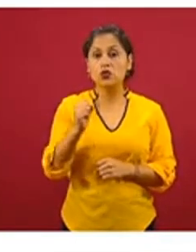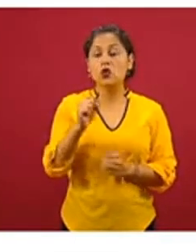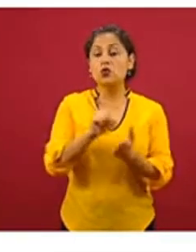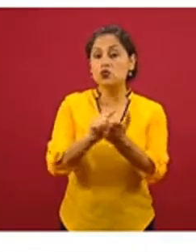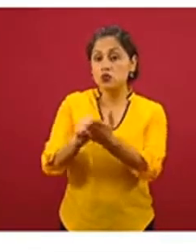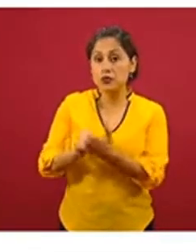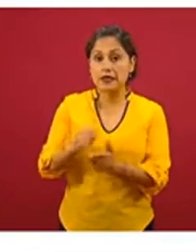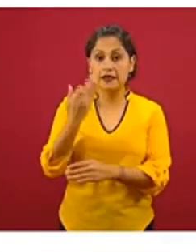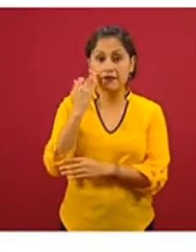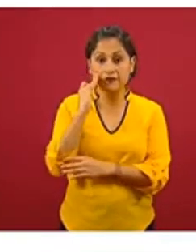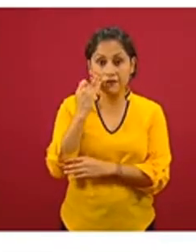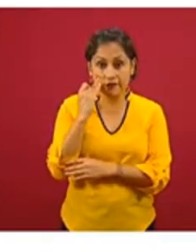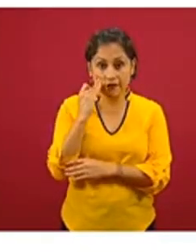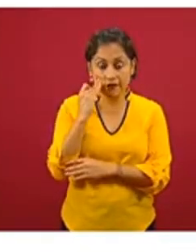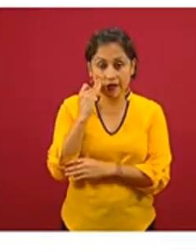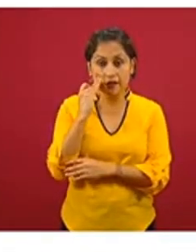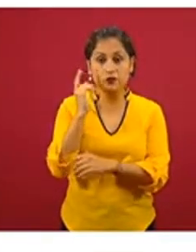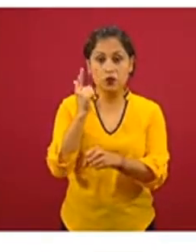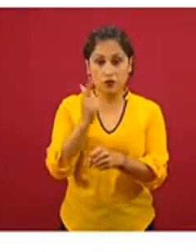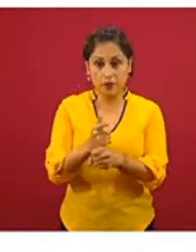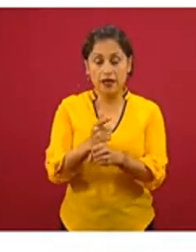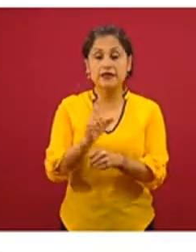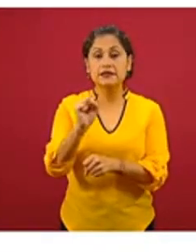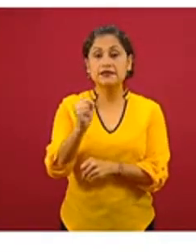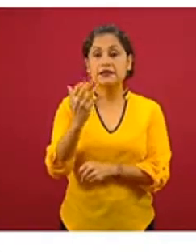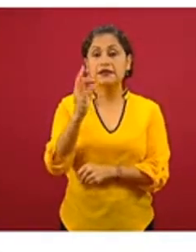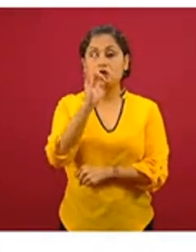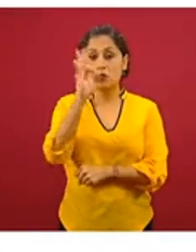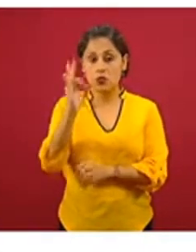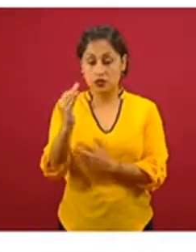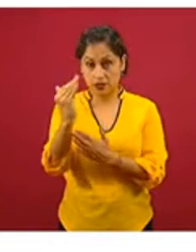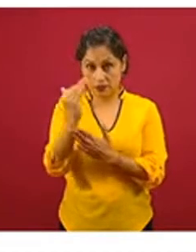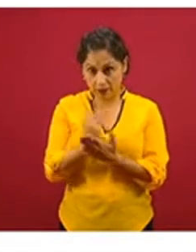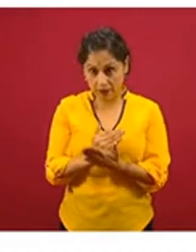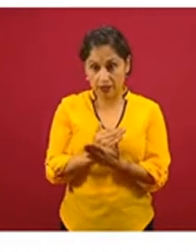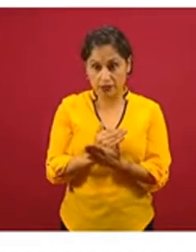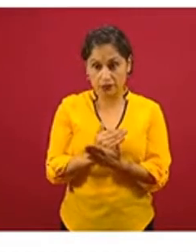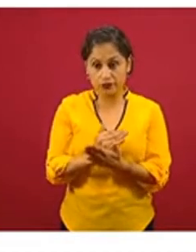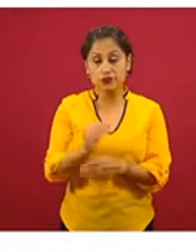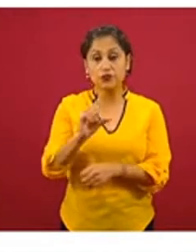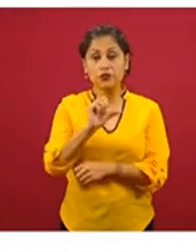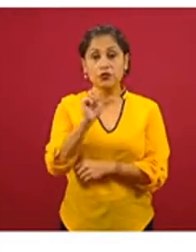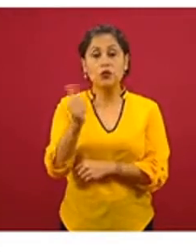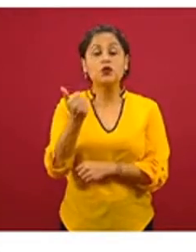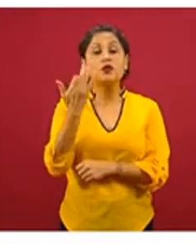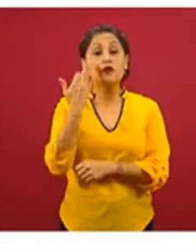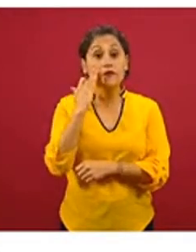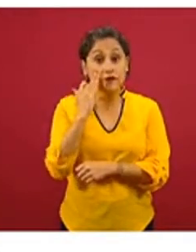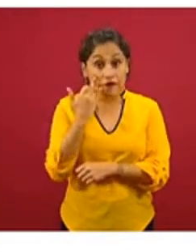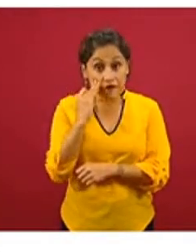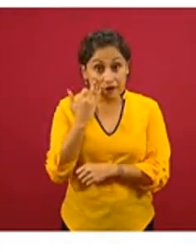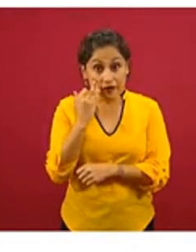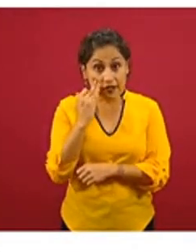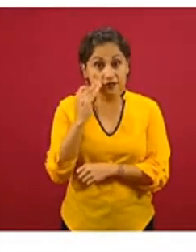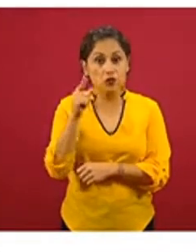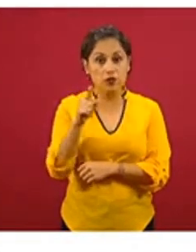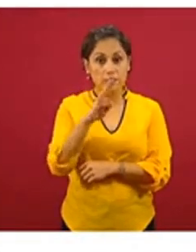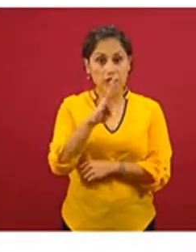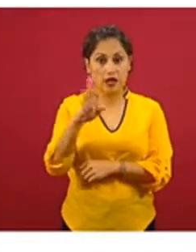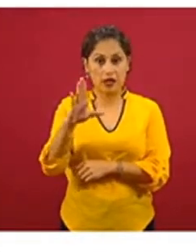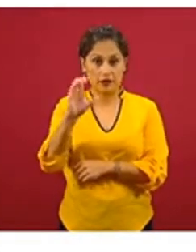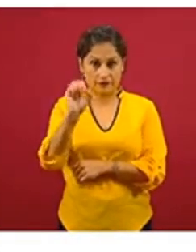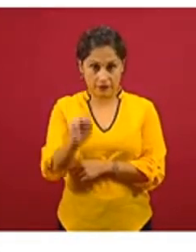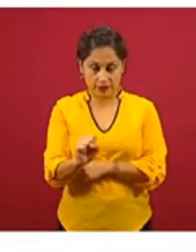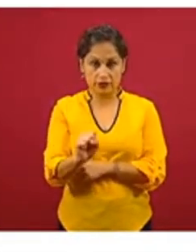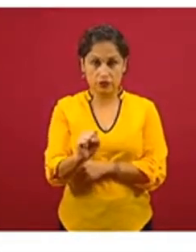por debajo del 65%, pero los usuarios de Facebook en esta entidad federativa, en este estado, han